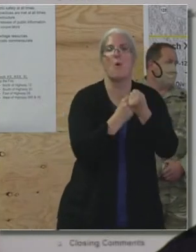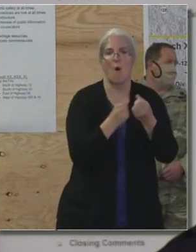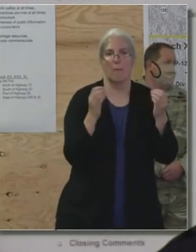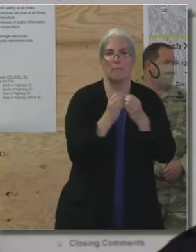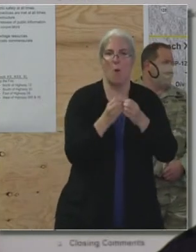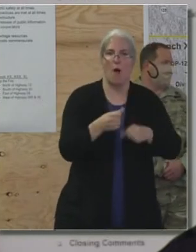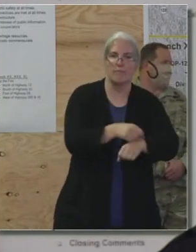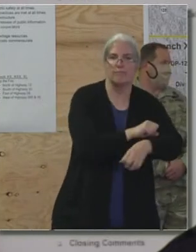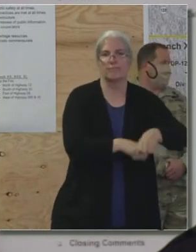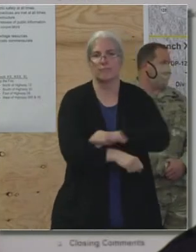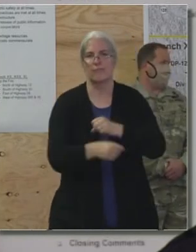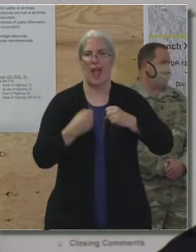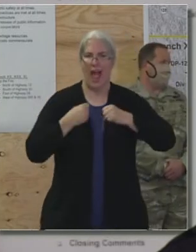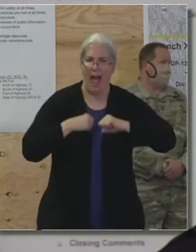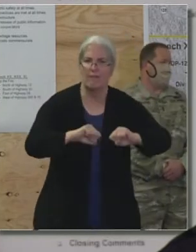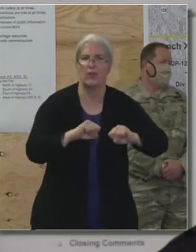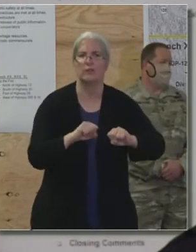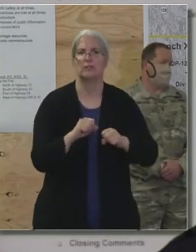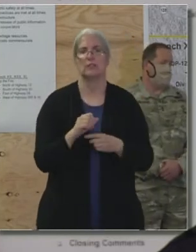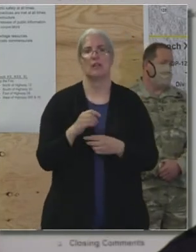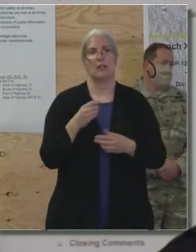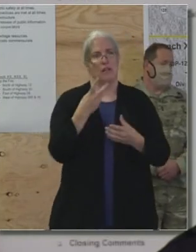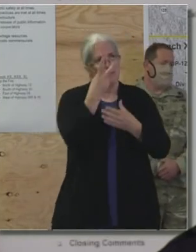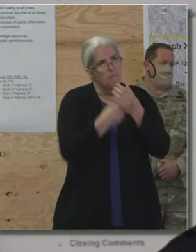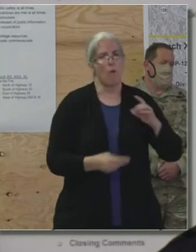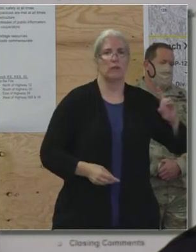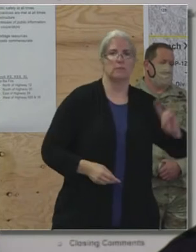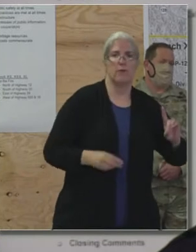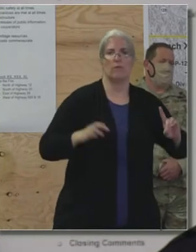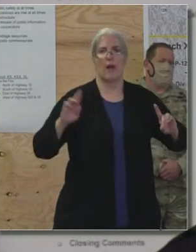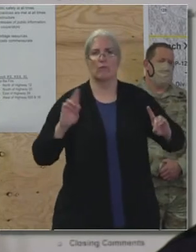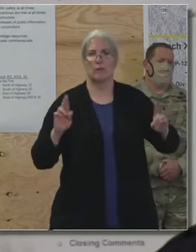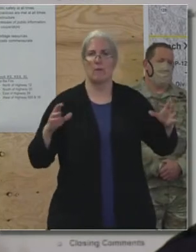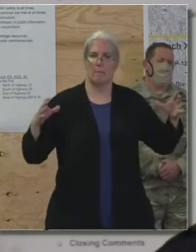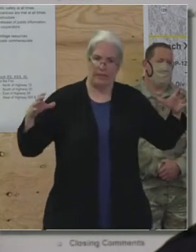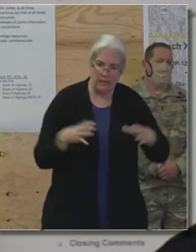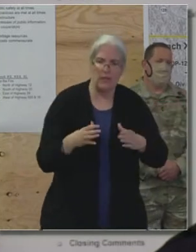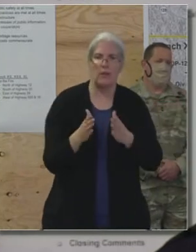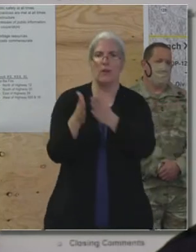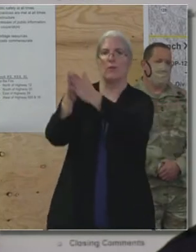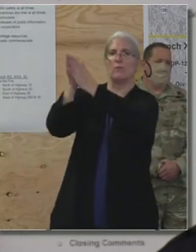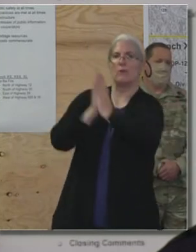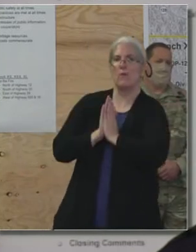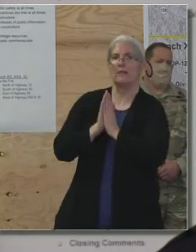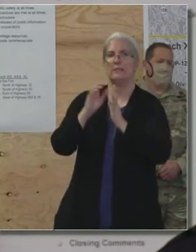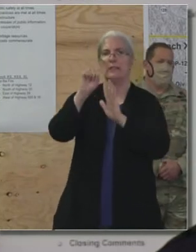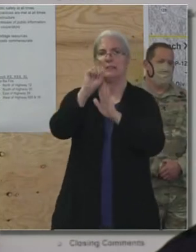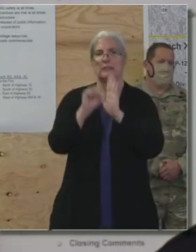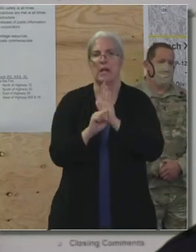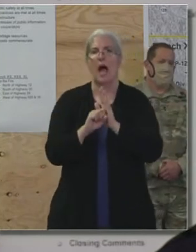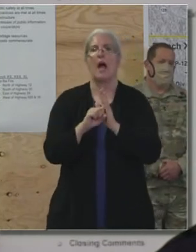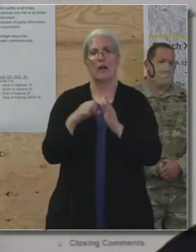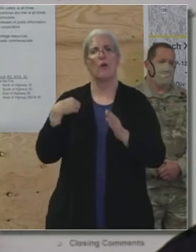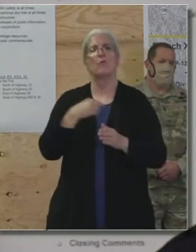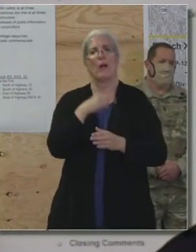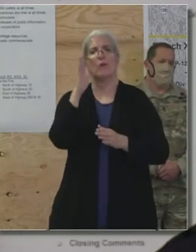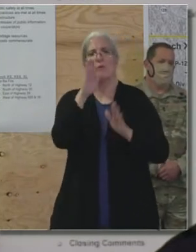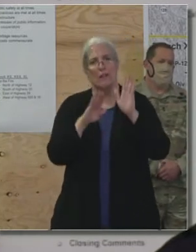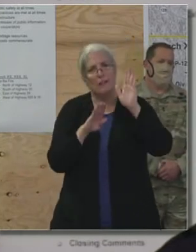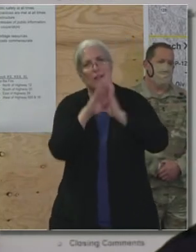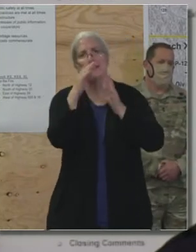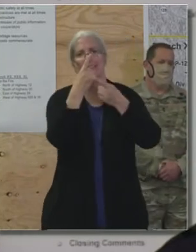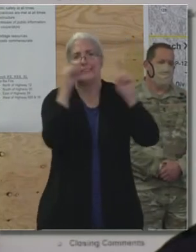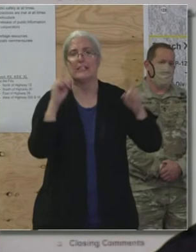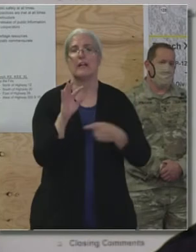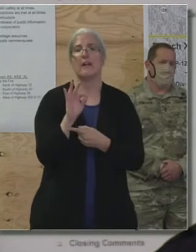una petición y partidaria para conseguir una declaración de emergencia quién california dos propósitos fiscal